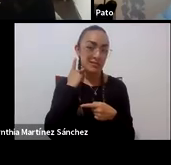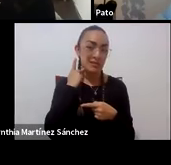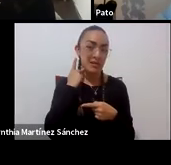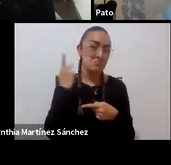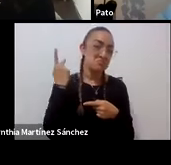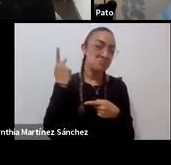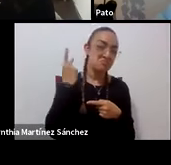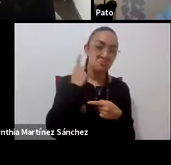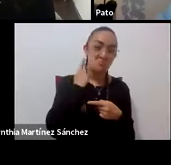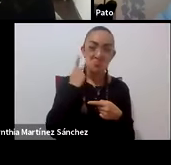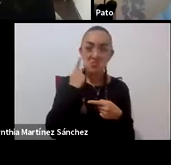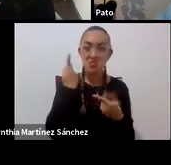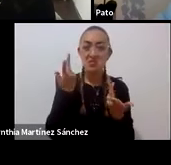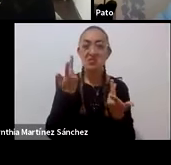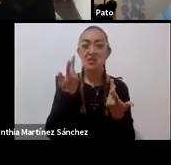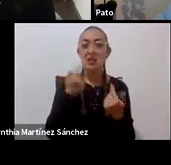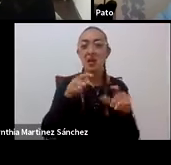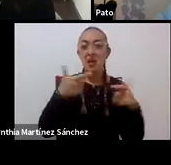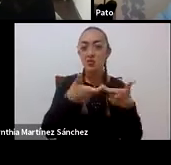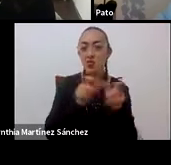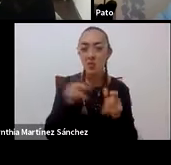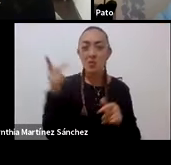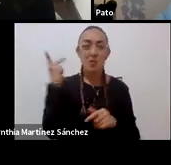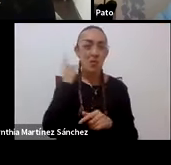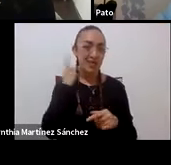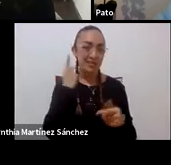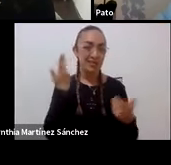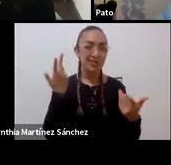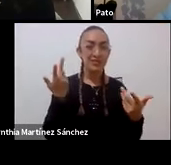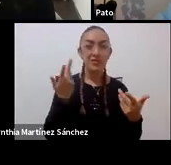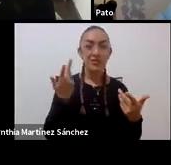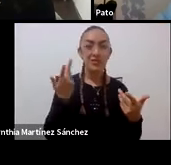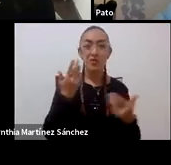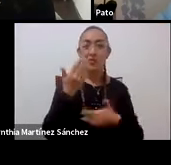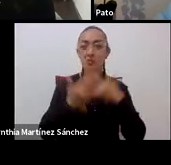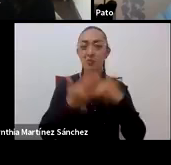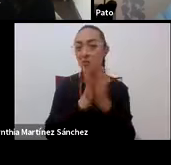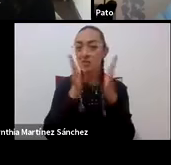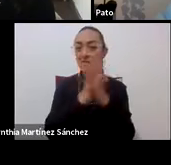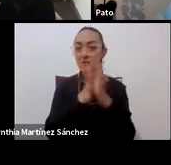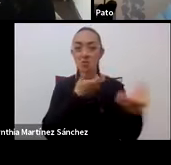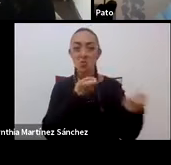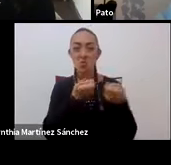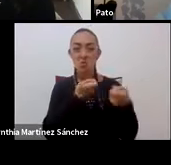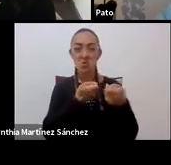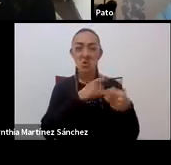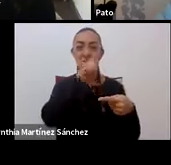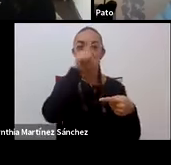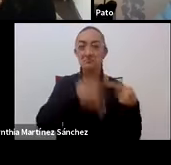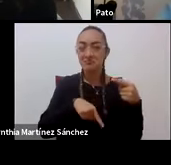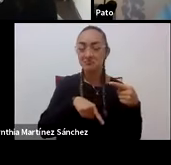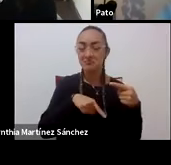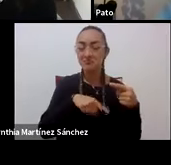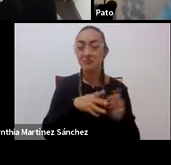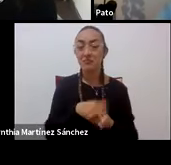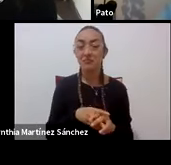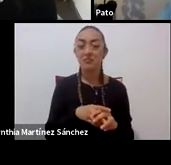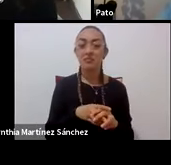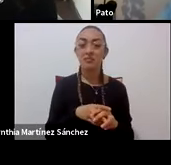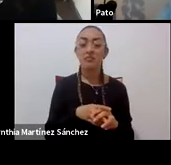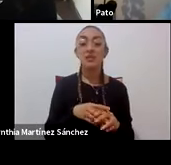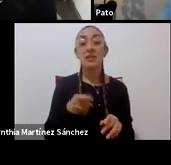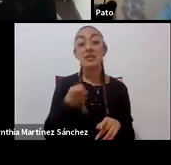politizable, partidista, que muchas veces tiene el proceso de participación ciudadana. El lograr que niñas,